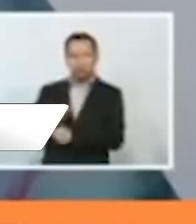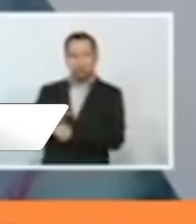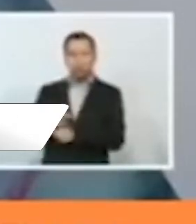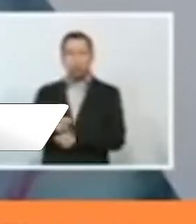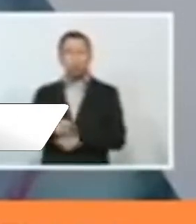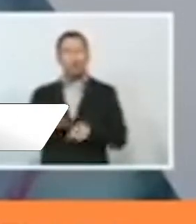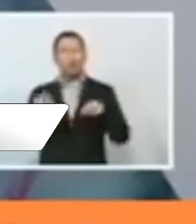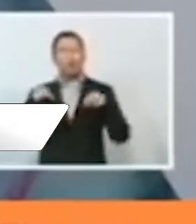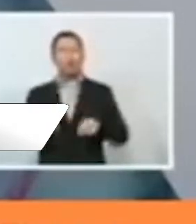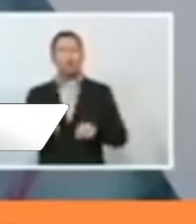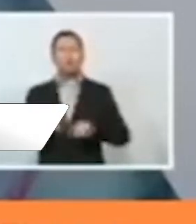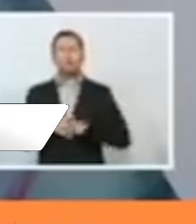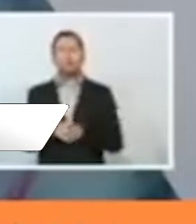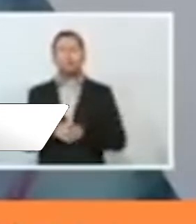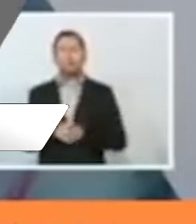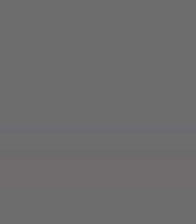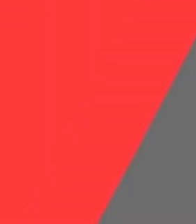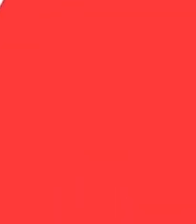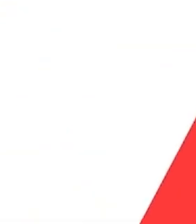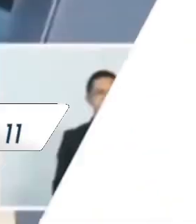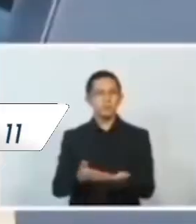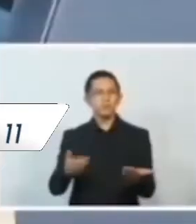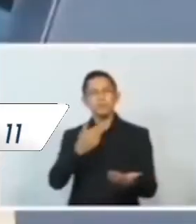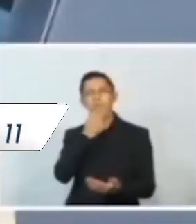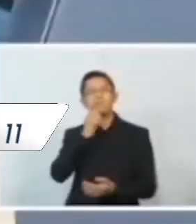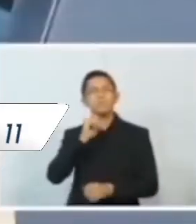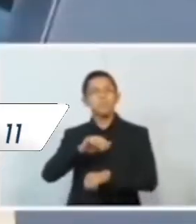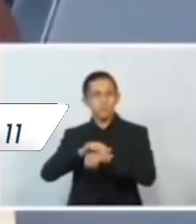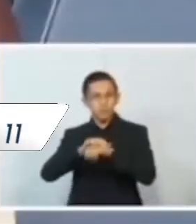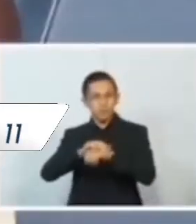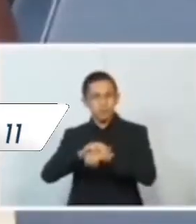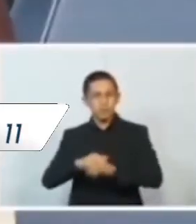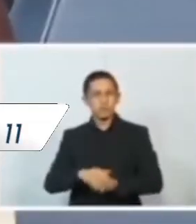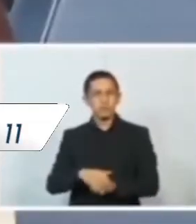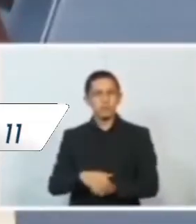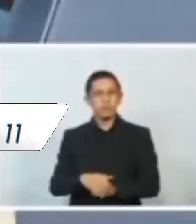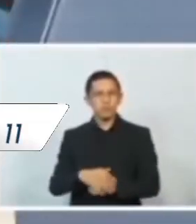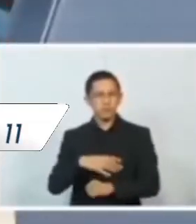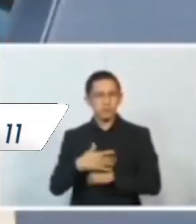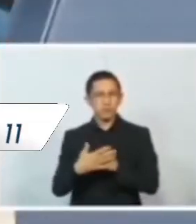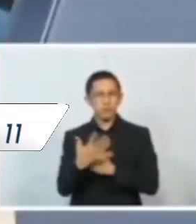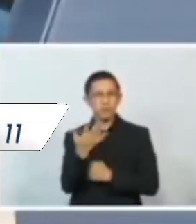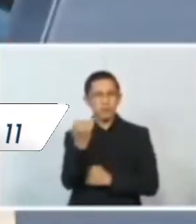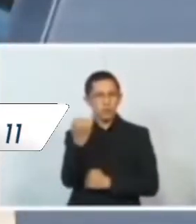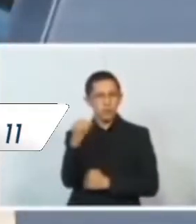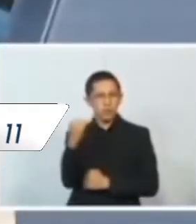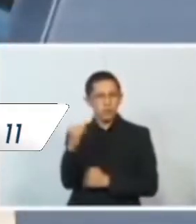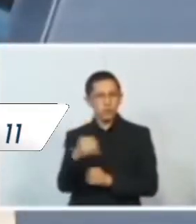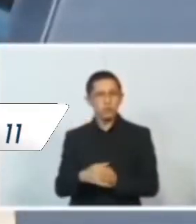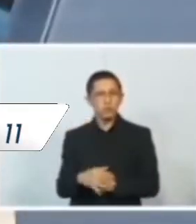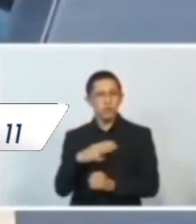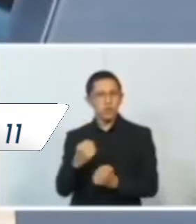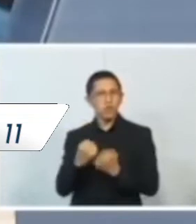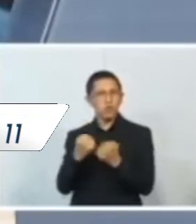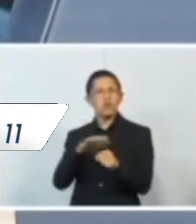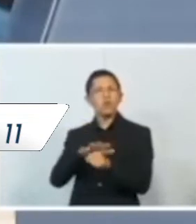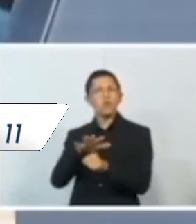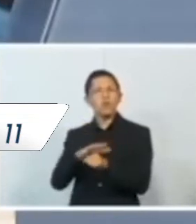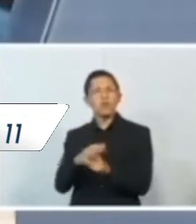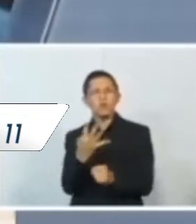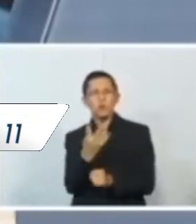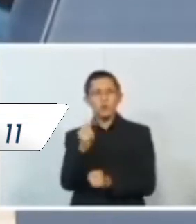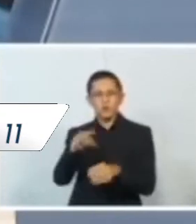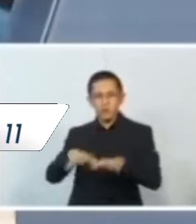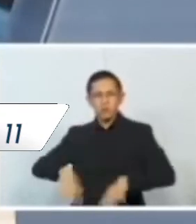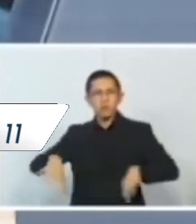de anteriores cargos políticos. Renán Sánchez Tajonar, candidato de la coalición Juntos Hacemos Historia en Quintana Roo, dio a conocer